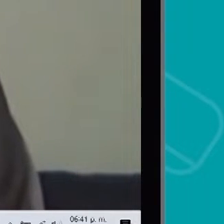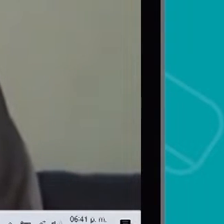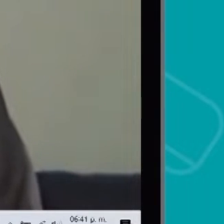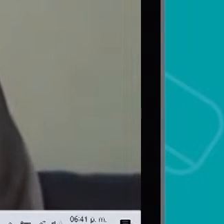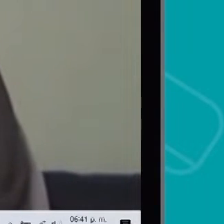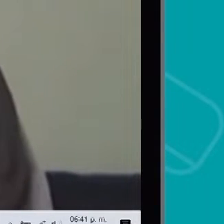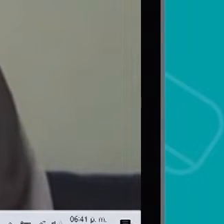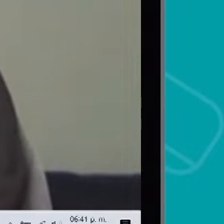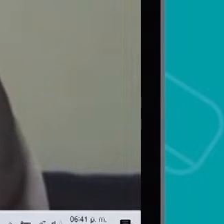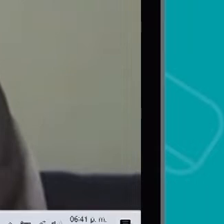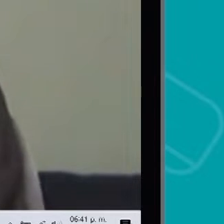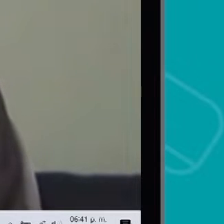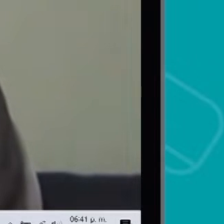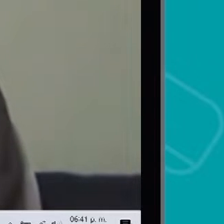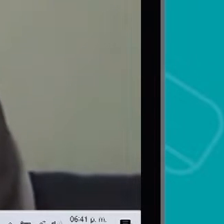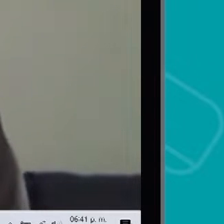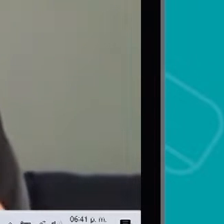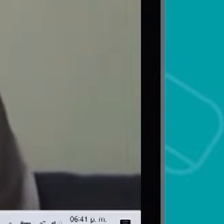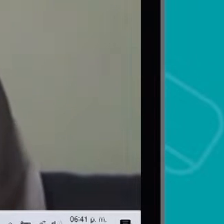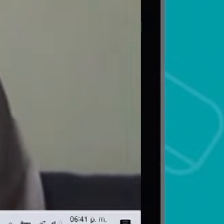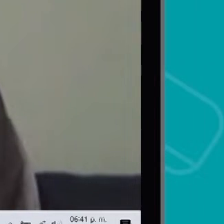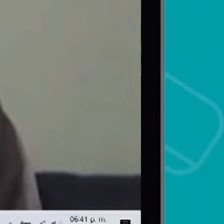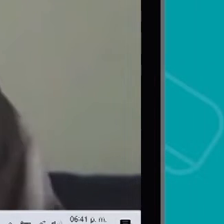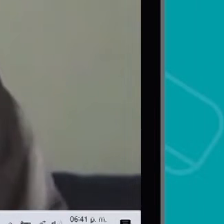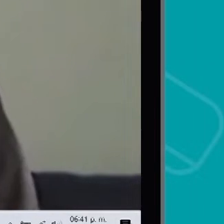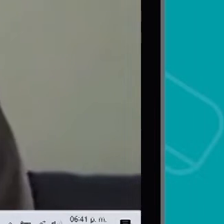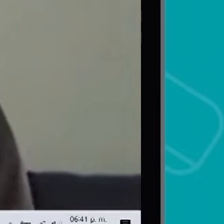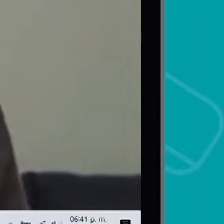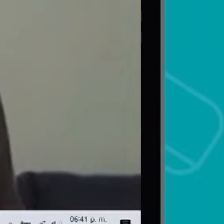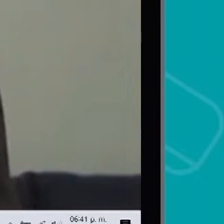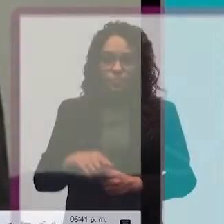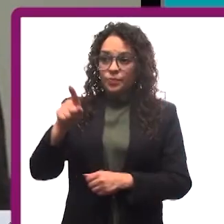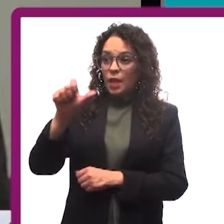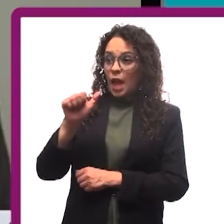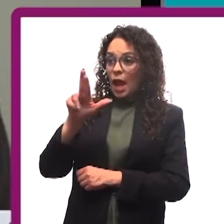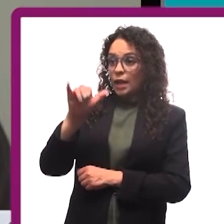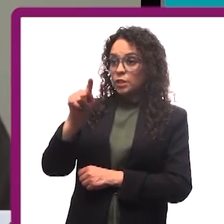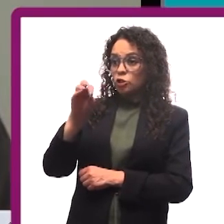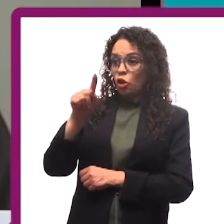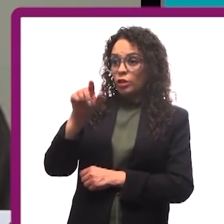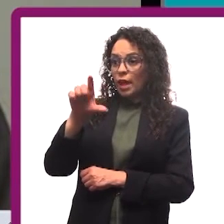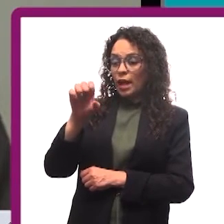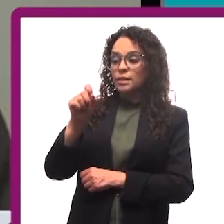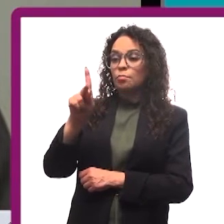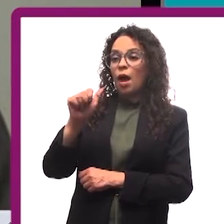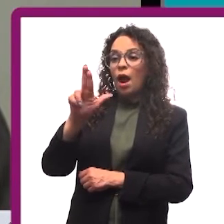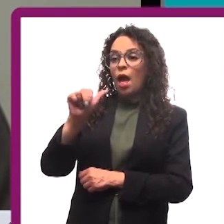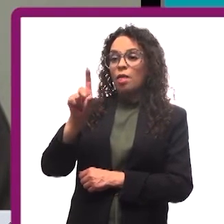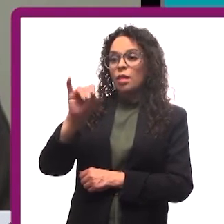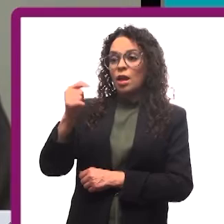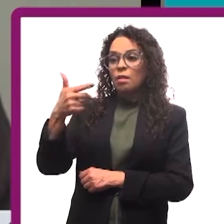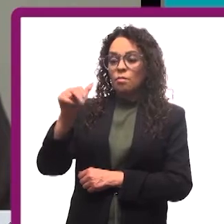El paradigma de Aristóteles, el paradigma de comunicación de Aristóteles, pues efectivamente